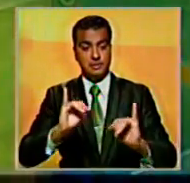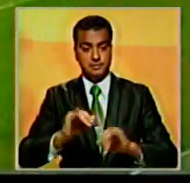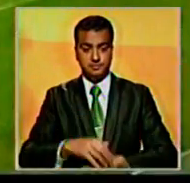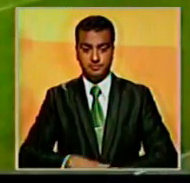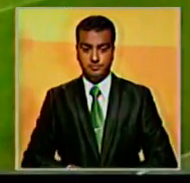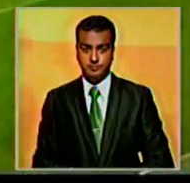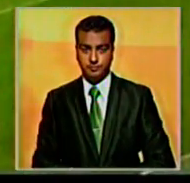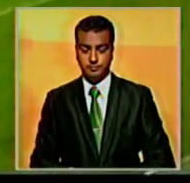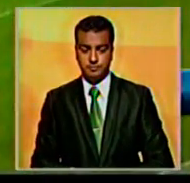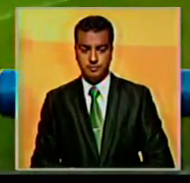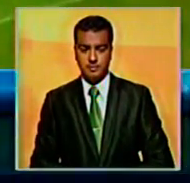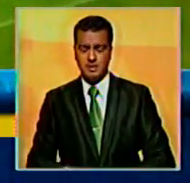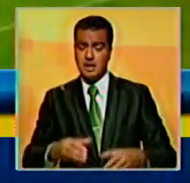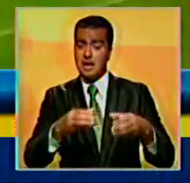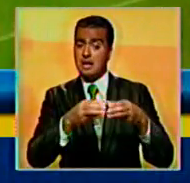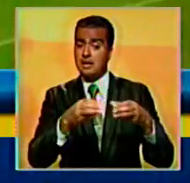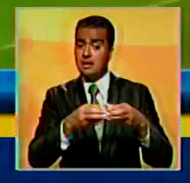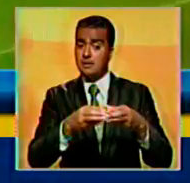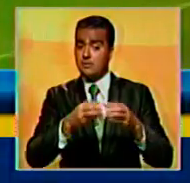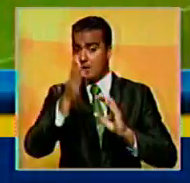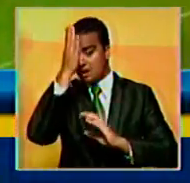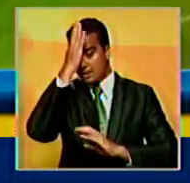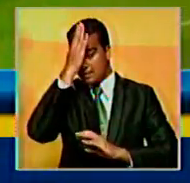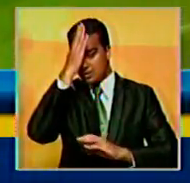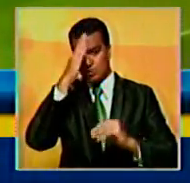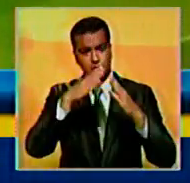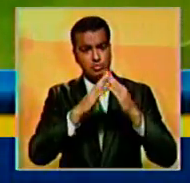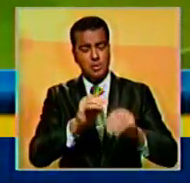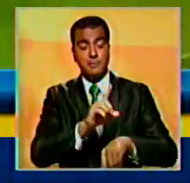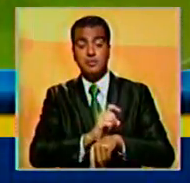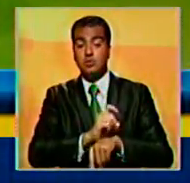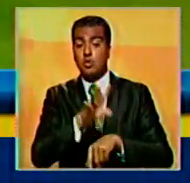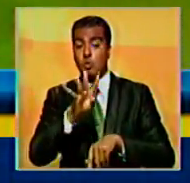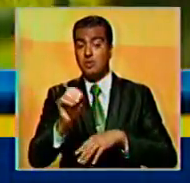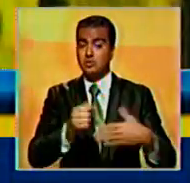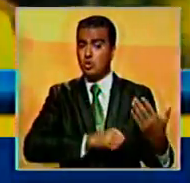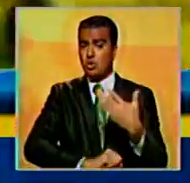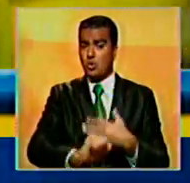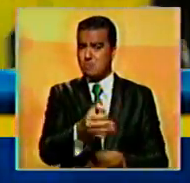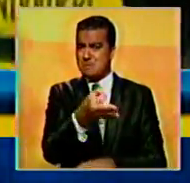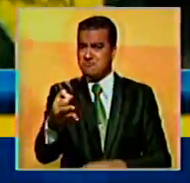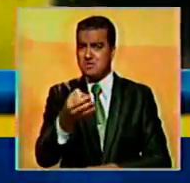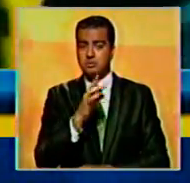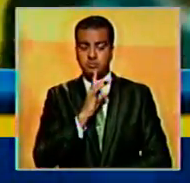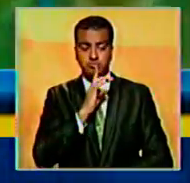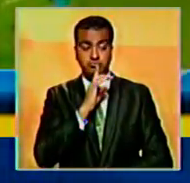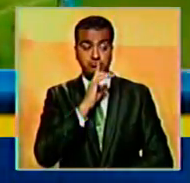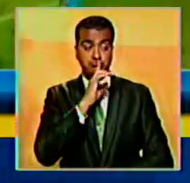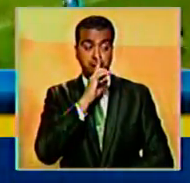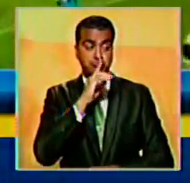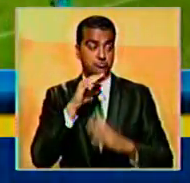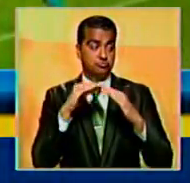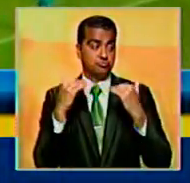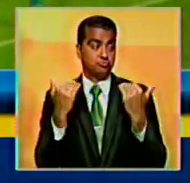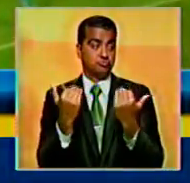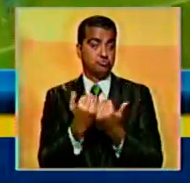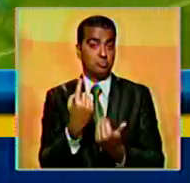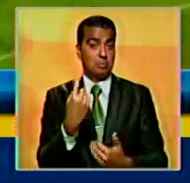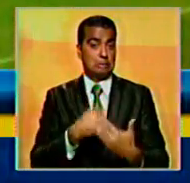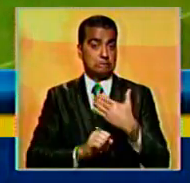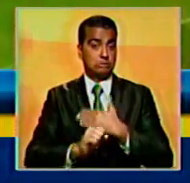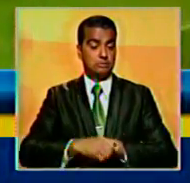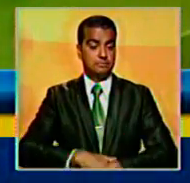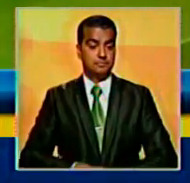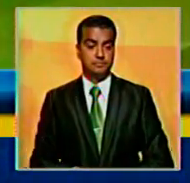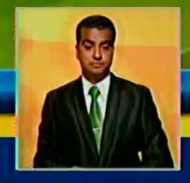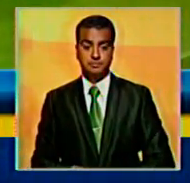Champions. El equipo germano salió con todo. Apenas al minuto 4, Henrik Mkhitaryan silenció el Petrovsky Stadium con el primer tanto del